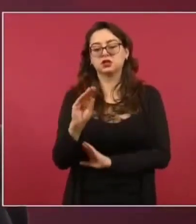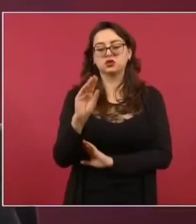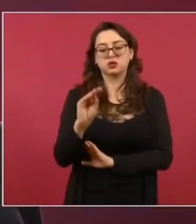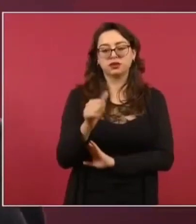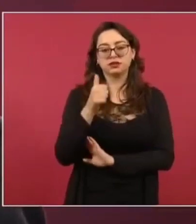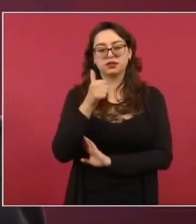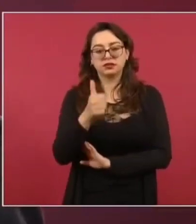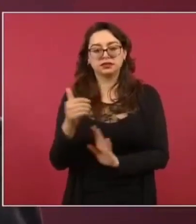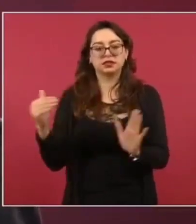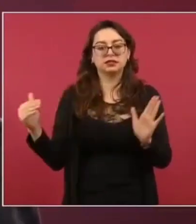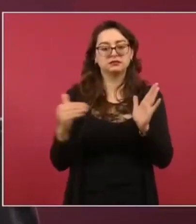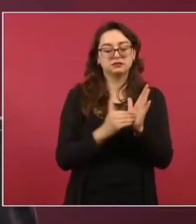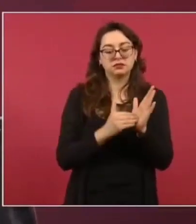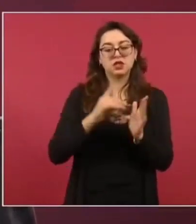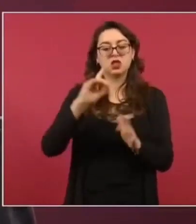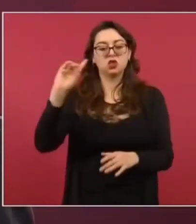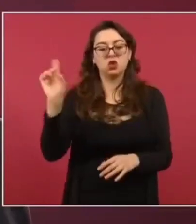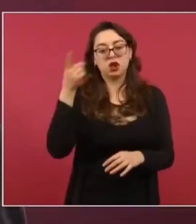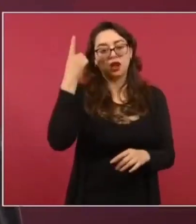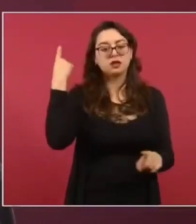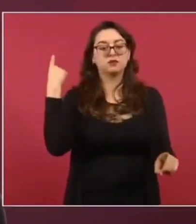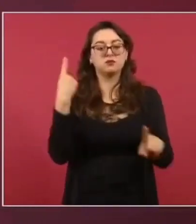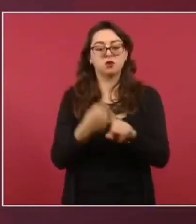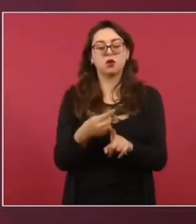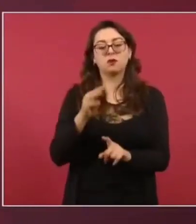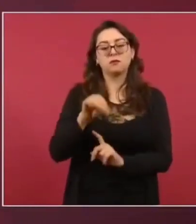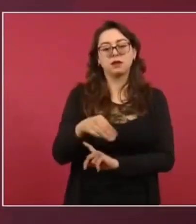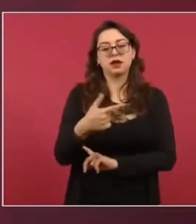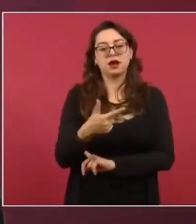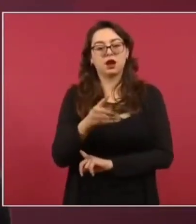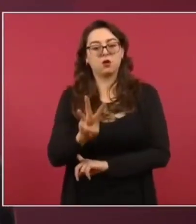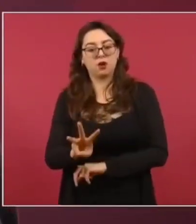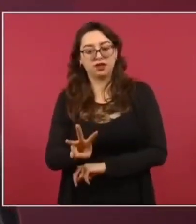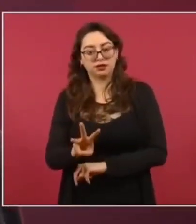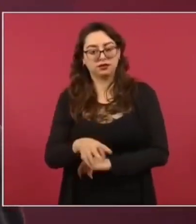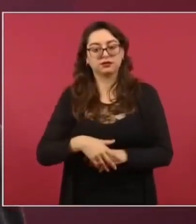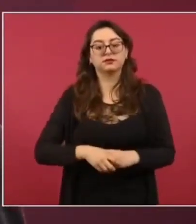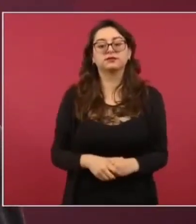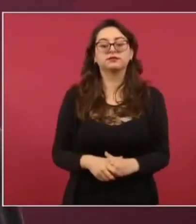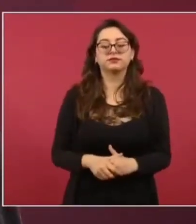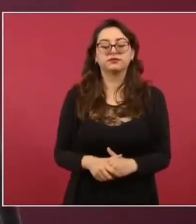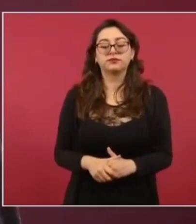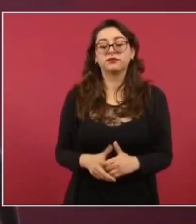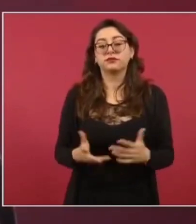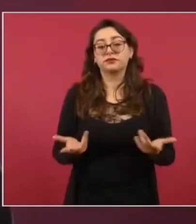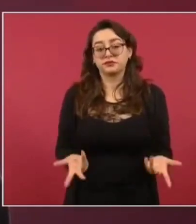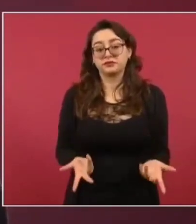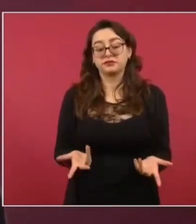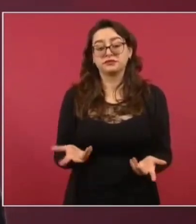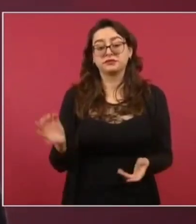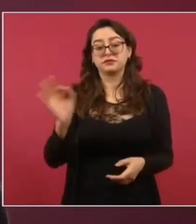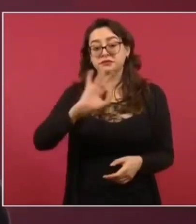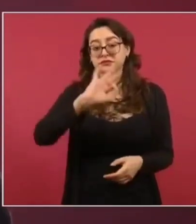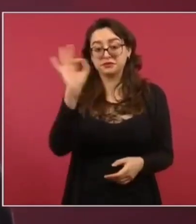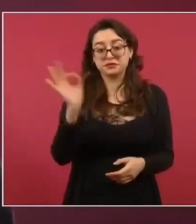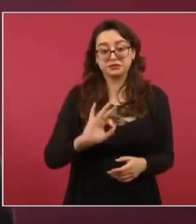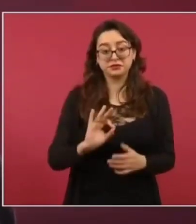$696,000 por megawatt, lo cual representa un descuento con